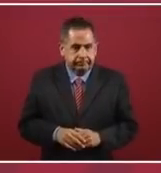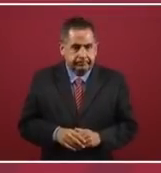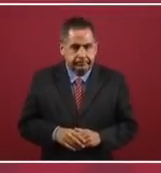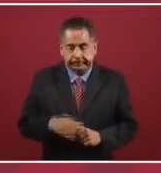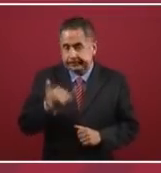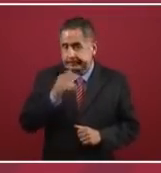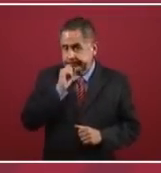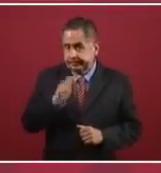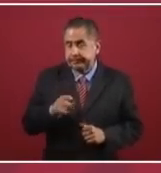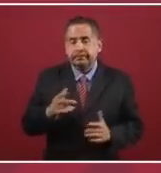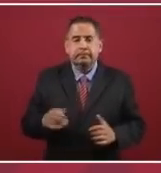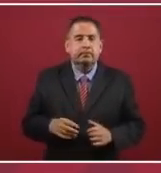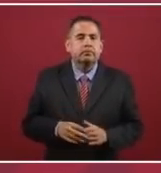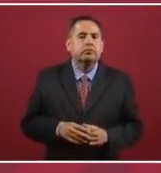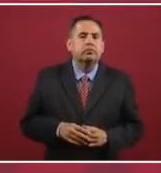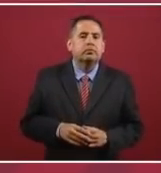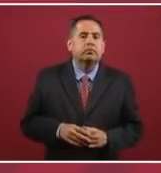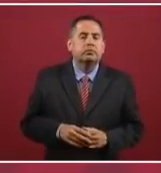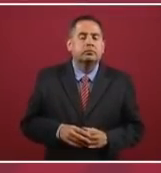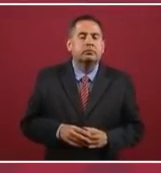Y